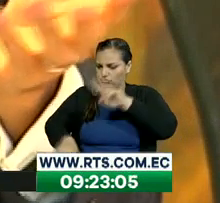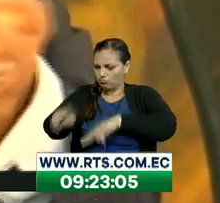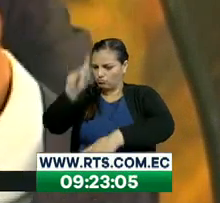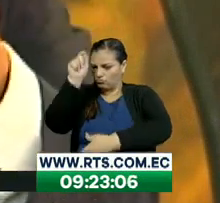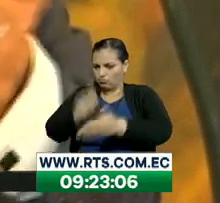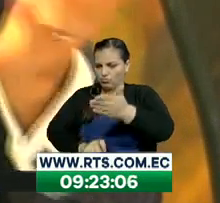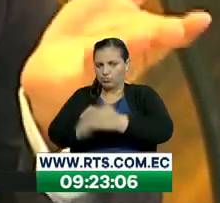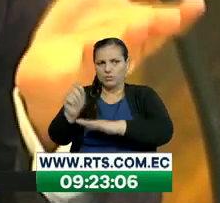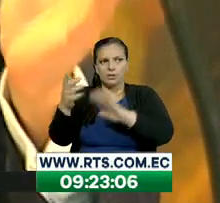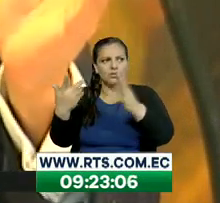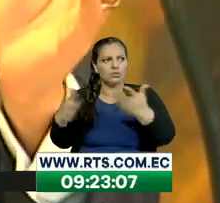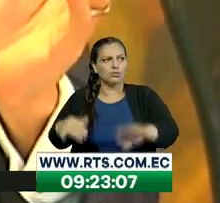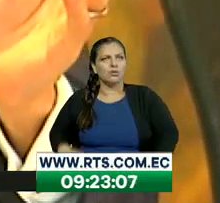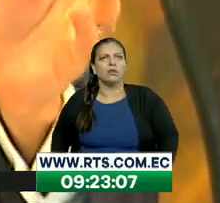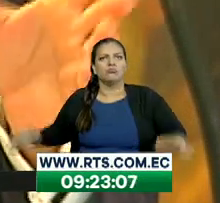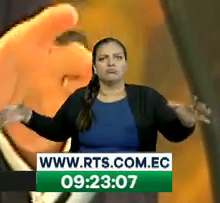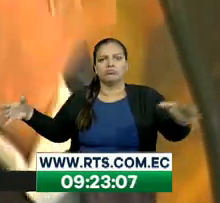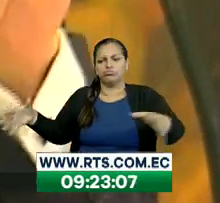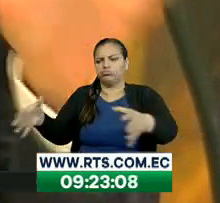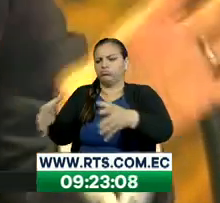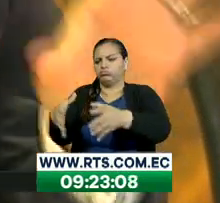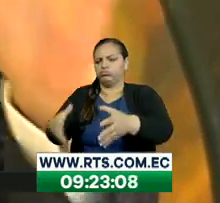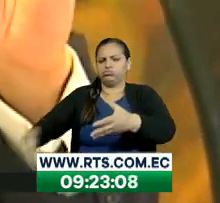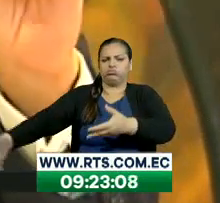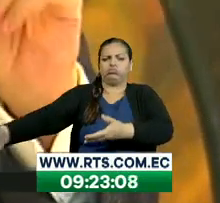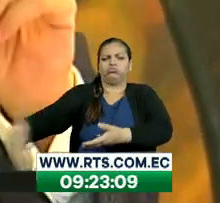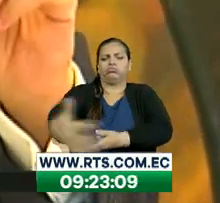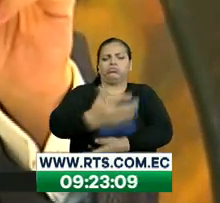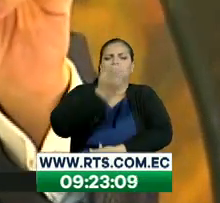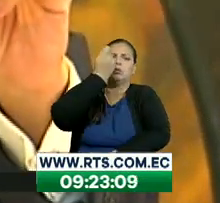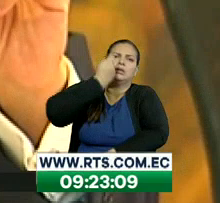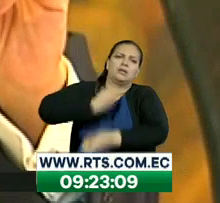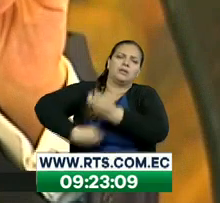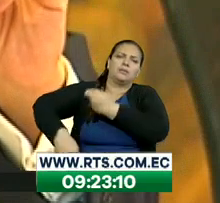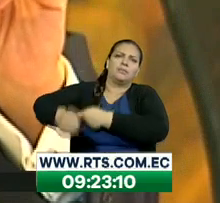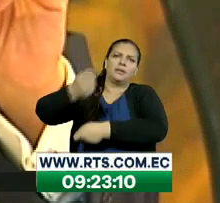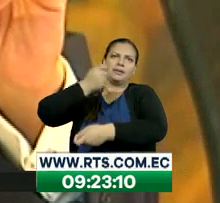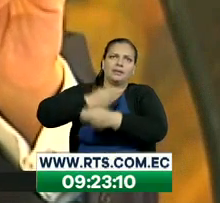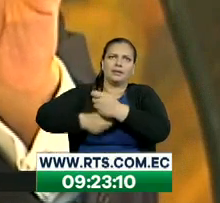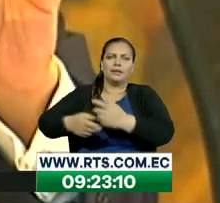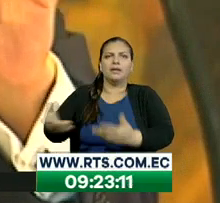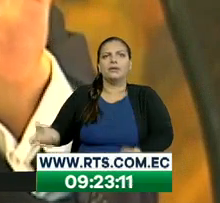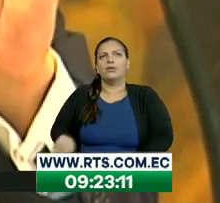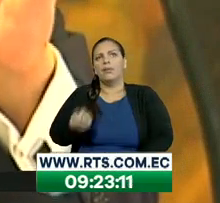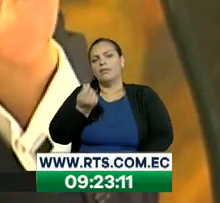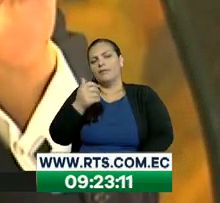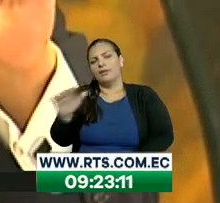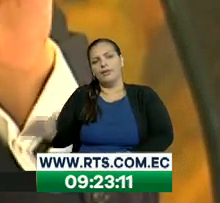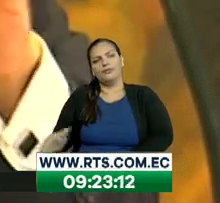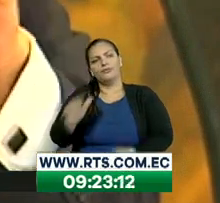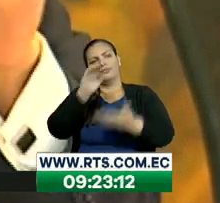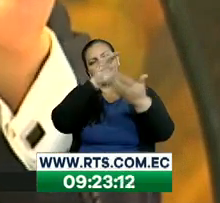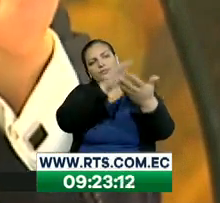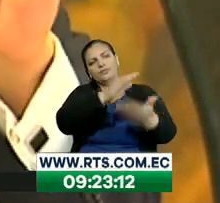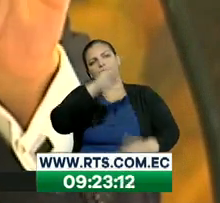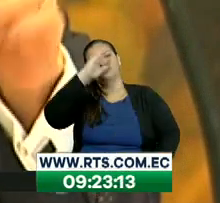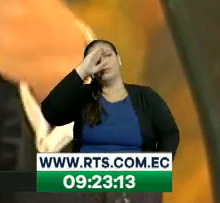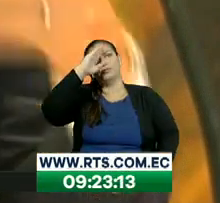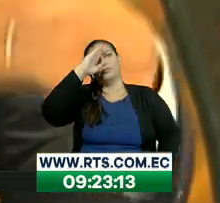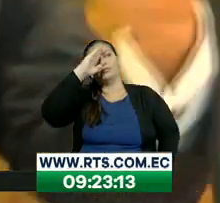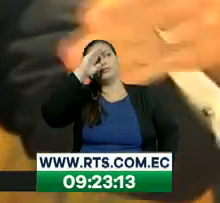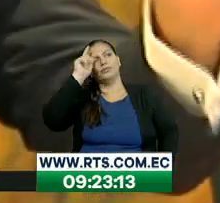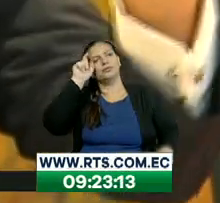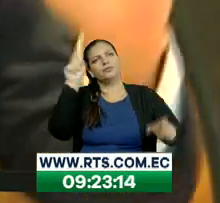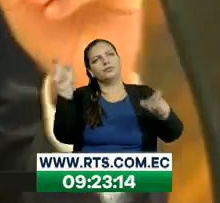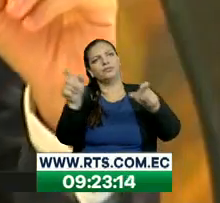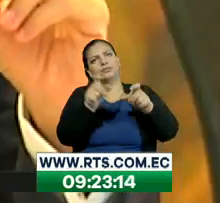de licencia INEN, eso está prohibido por la ley. Entonces eso pasa a las bodegas, en este caso está en Contecom, y de ahí